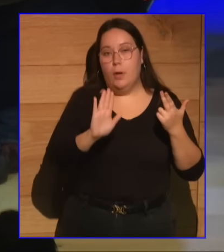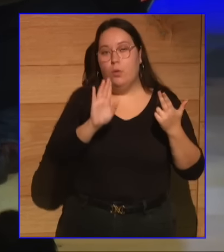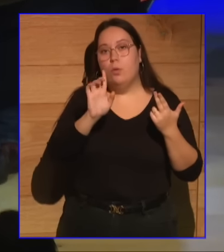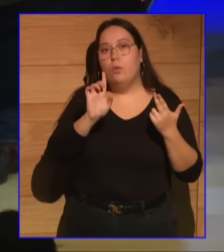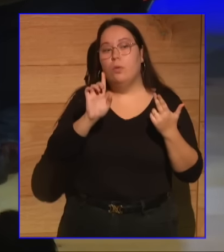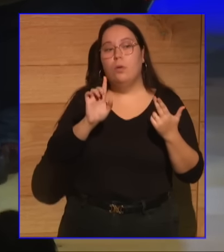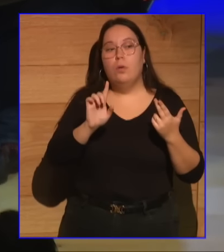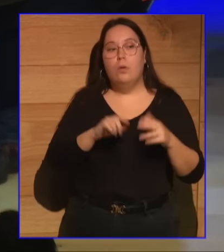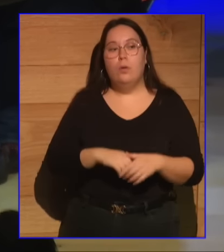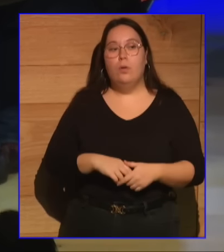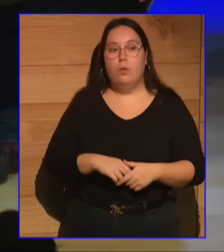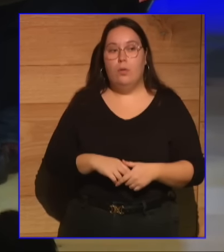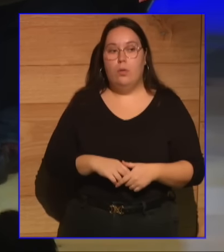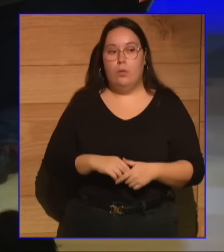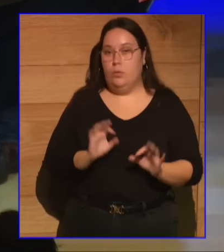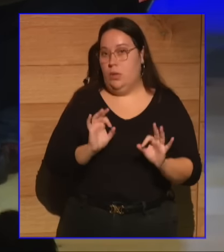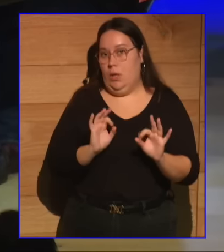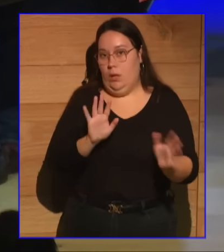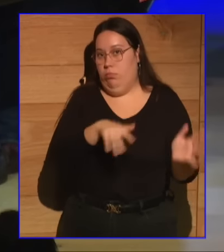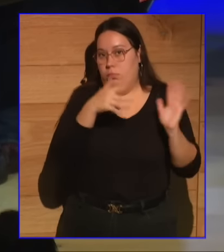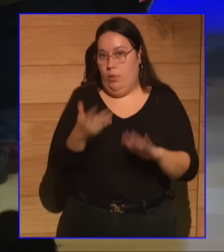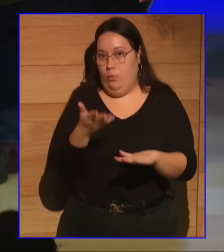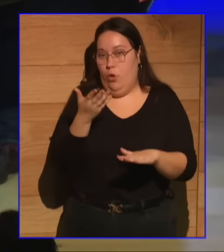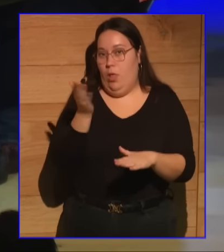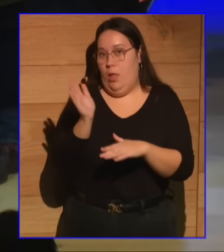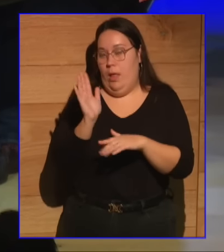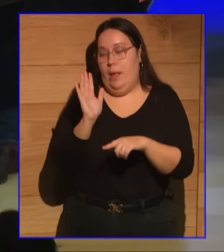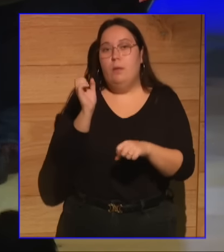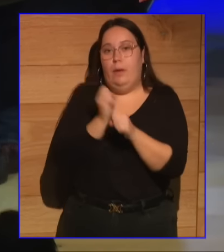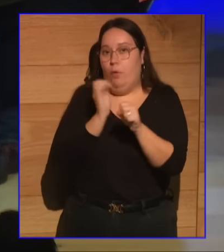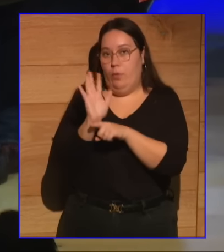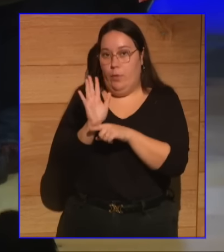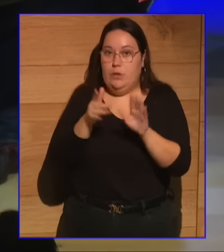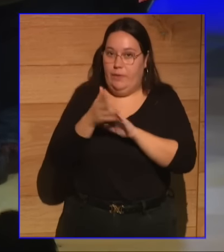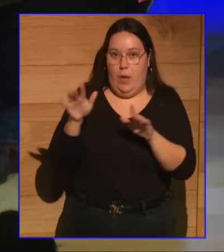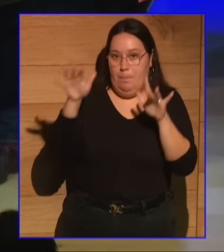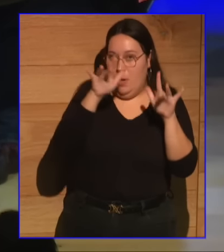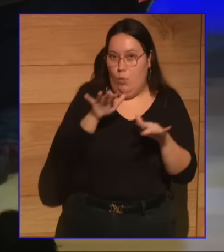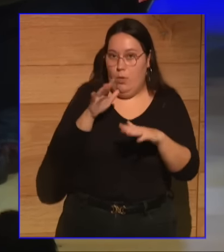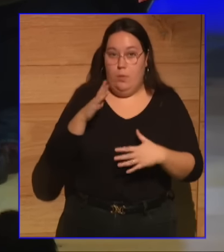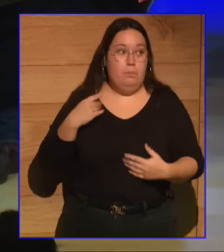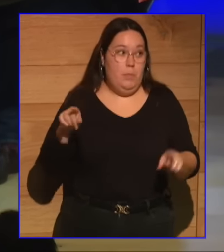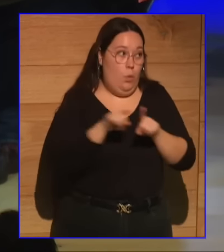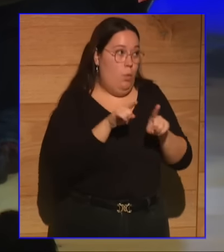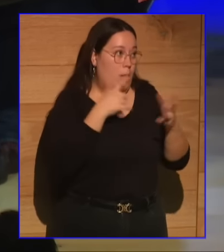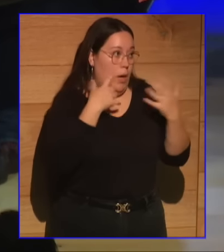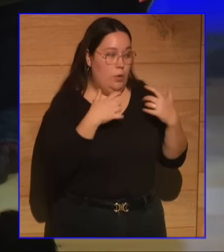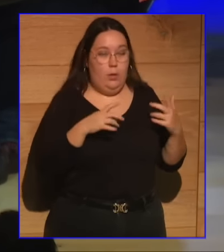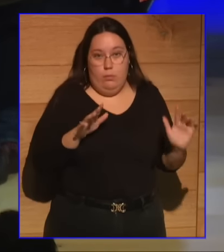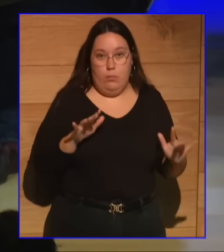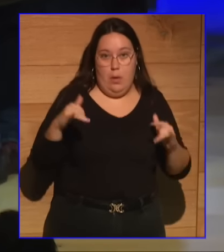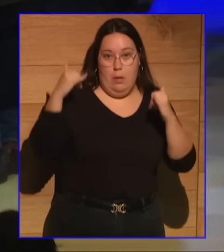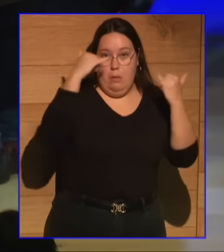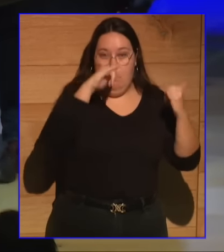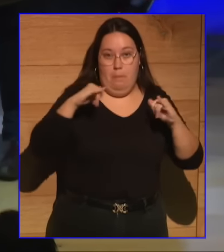se fundamenta, como el trabajo cinematográfico en principio, al 99% en la manipulación. Lo que pretende cualquier arte, creo, ¿no? Manipular